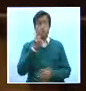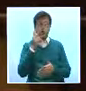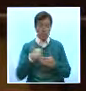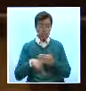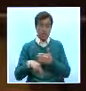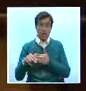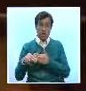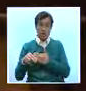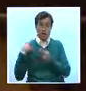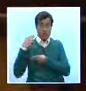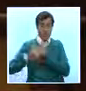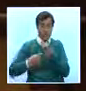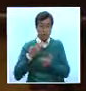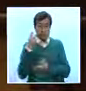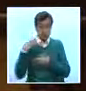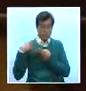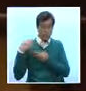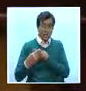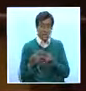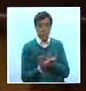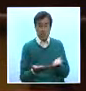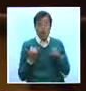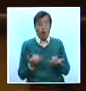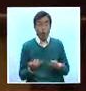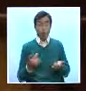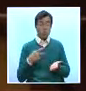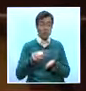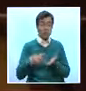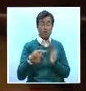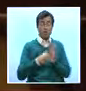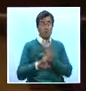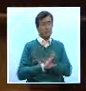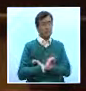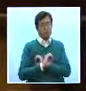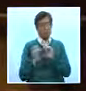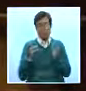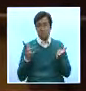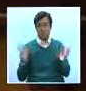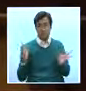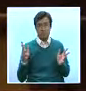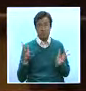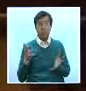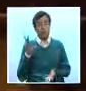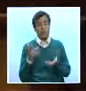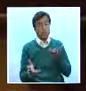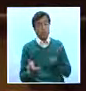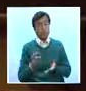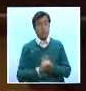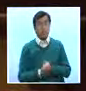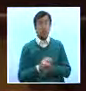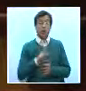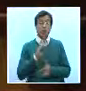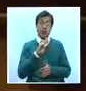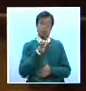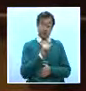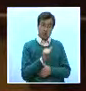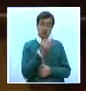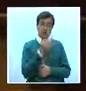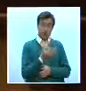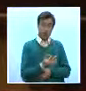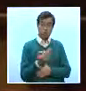como ninguna supera la base actualmente, no se pagaría impuesto sobre ningún valor. Si es que falleciese la esposa y entrase en vigencia